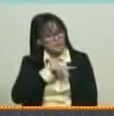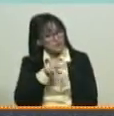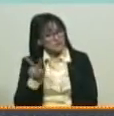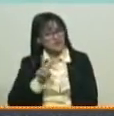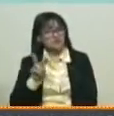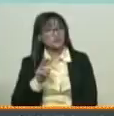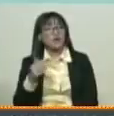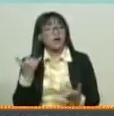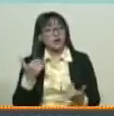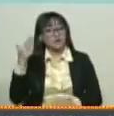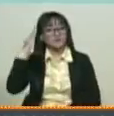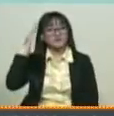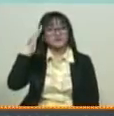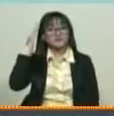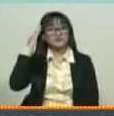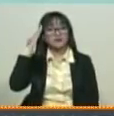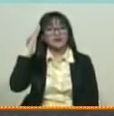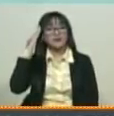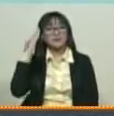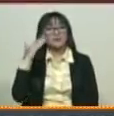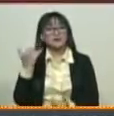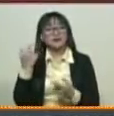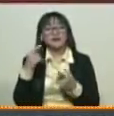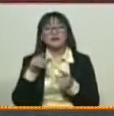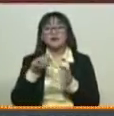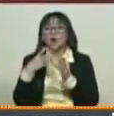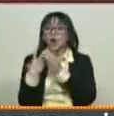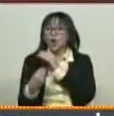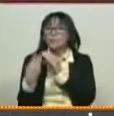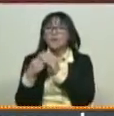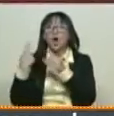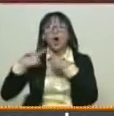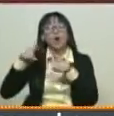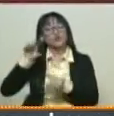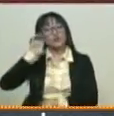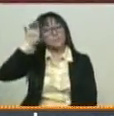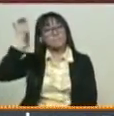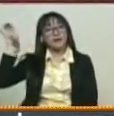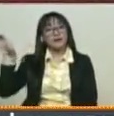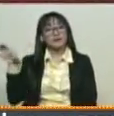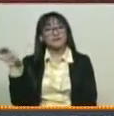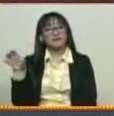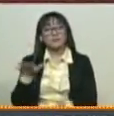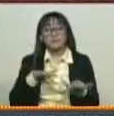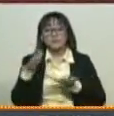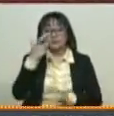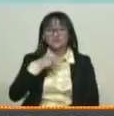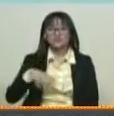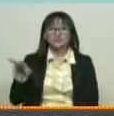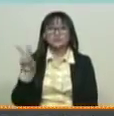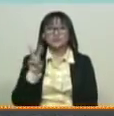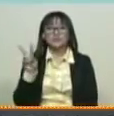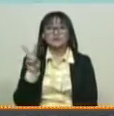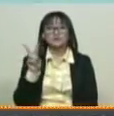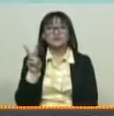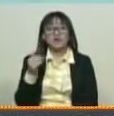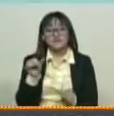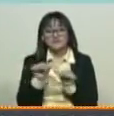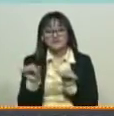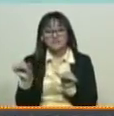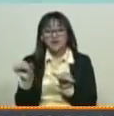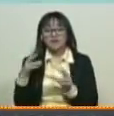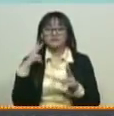y que hoy sabemos que están emulando en otros rincones del planeta. Así que el movimiento Somos Venezuela sale este fin de